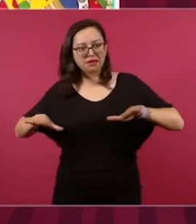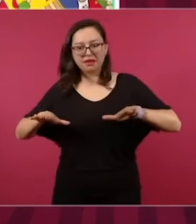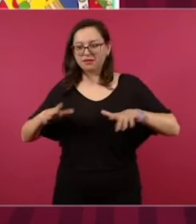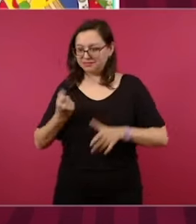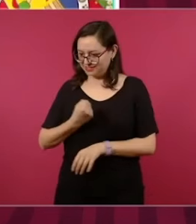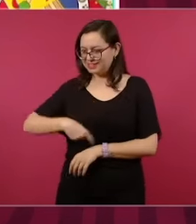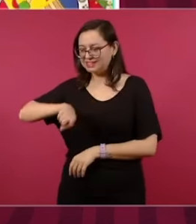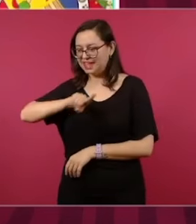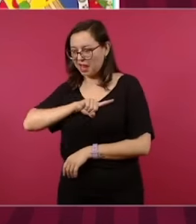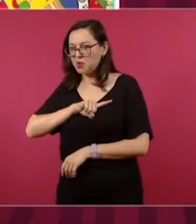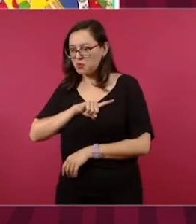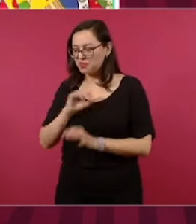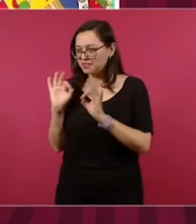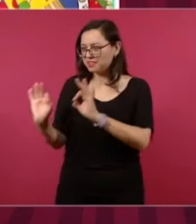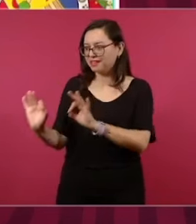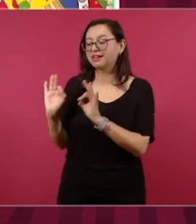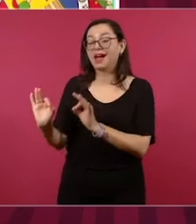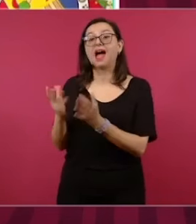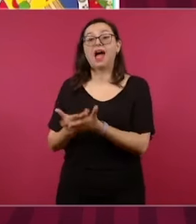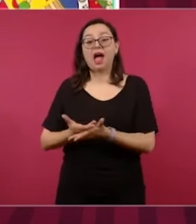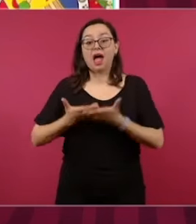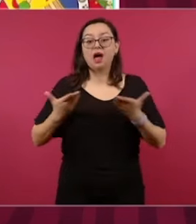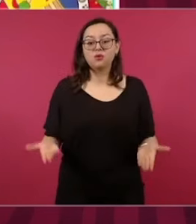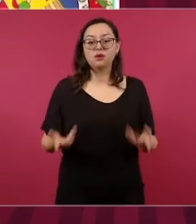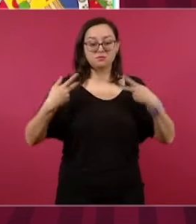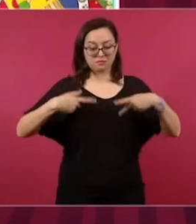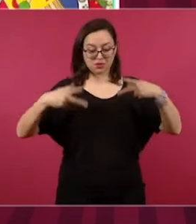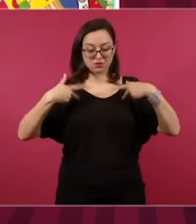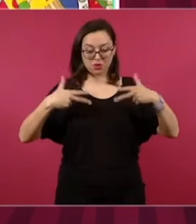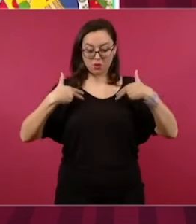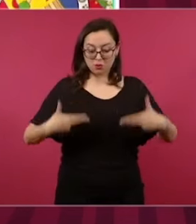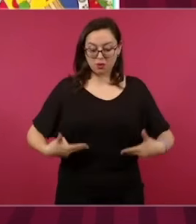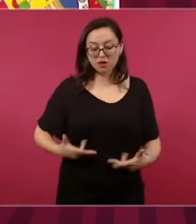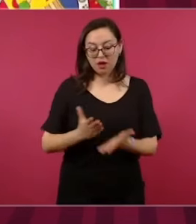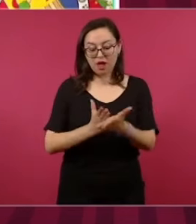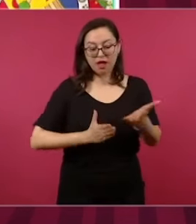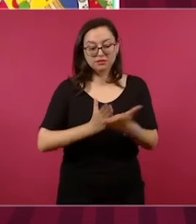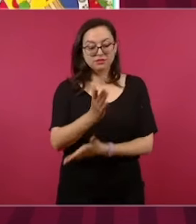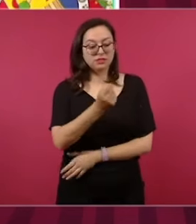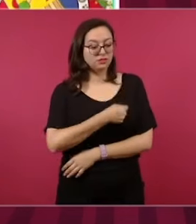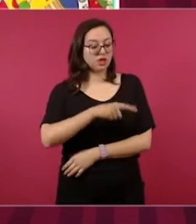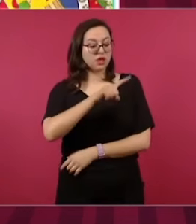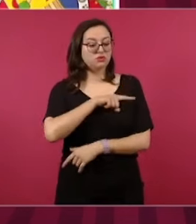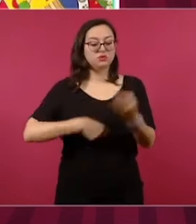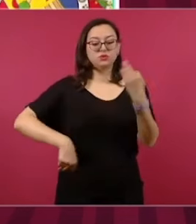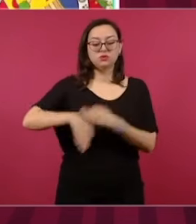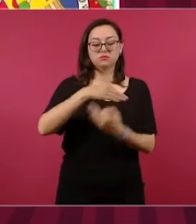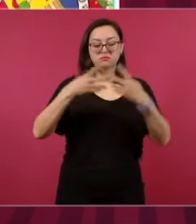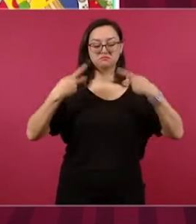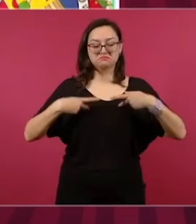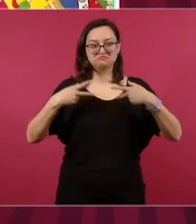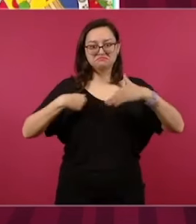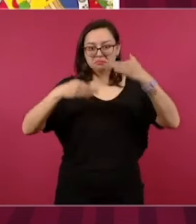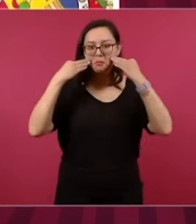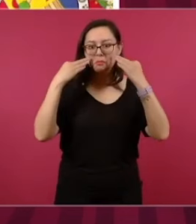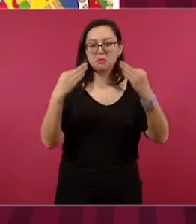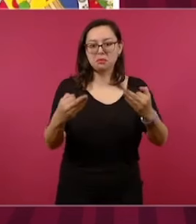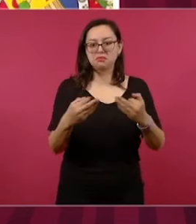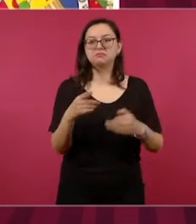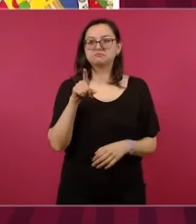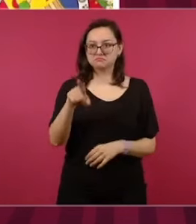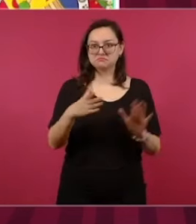avance de su compromiso con el derecho al acceso a la salud de todas y todos los mexicanos.